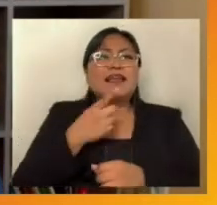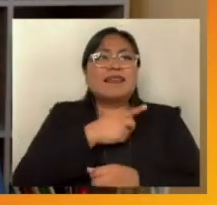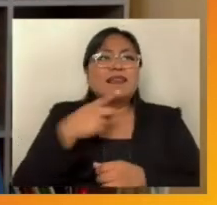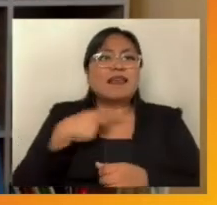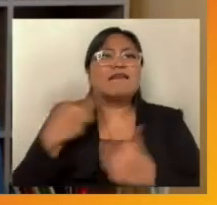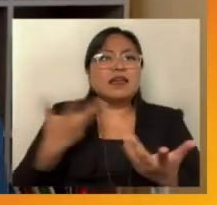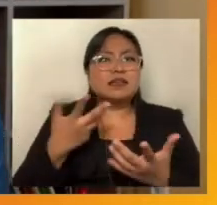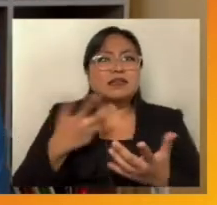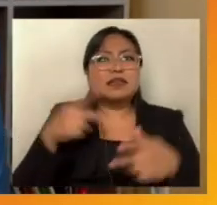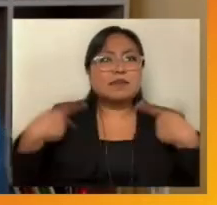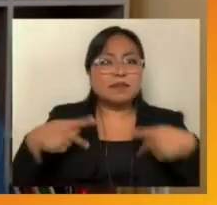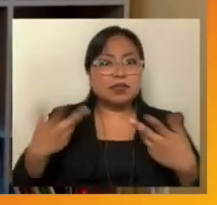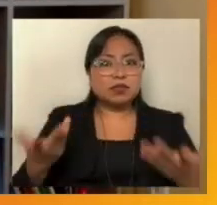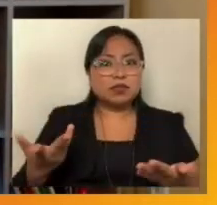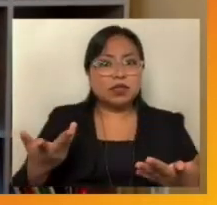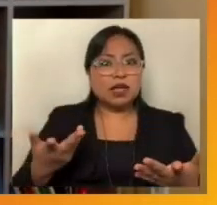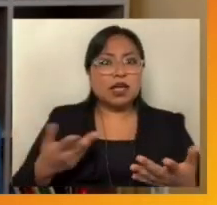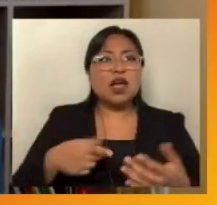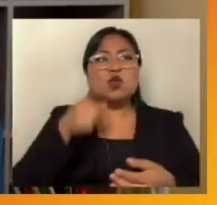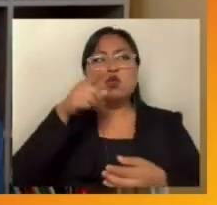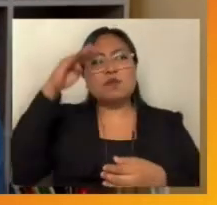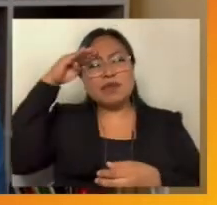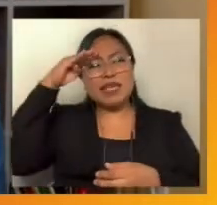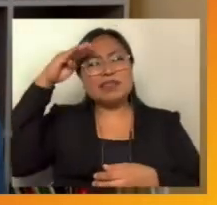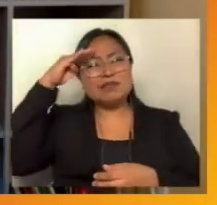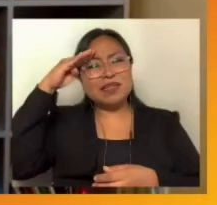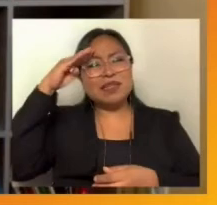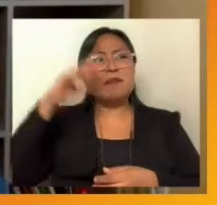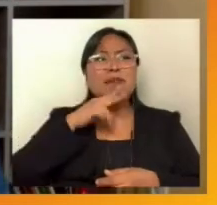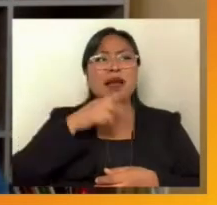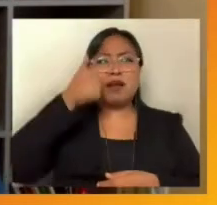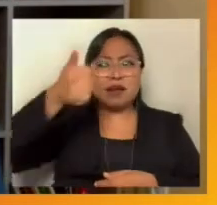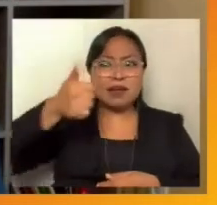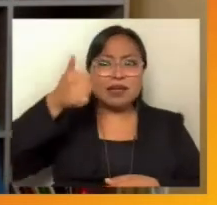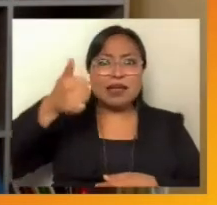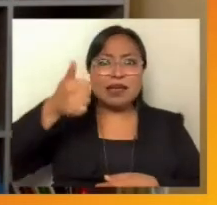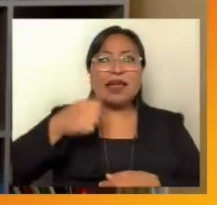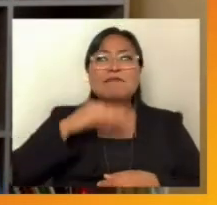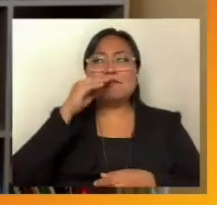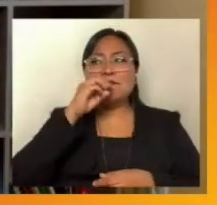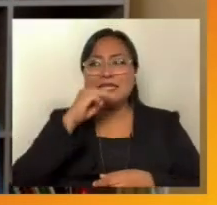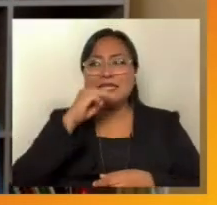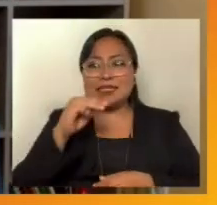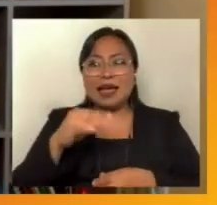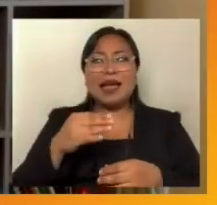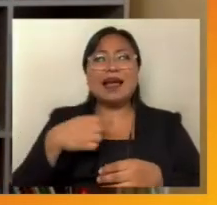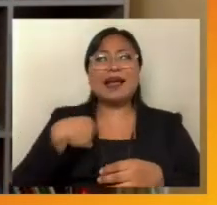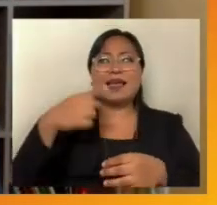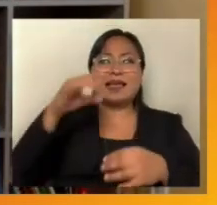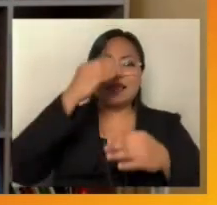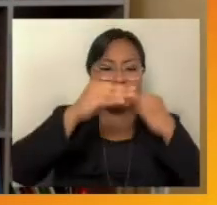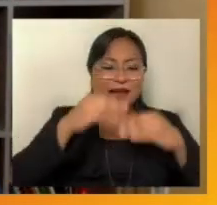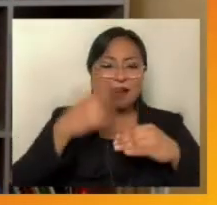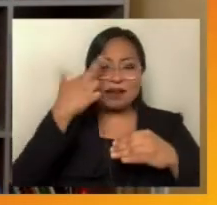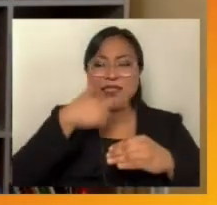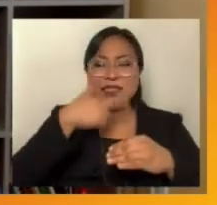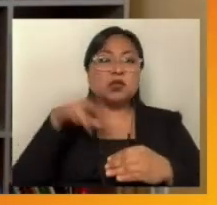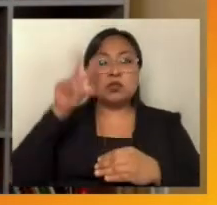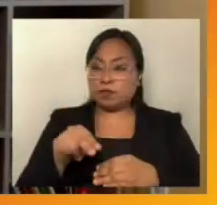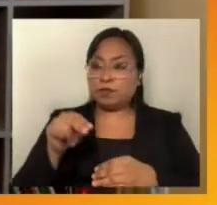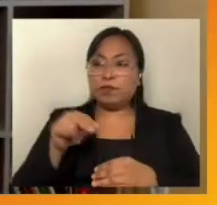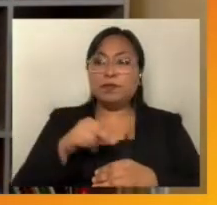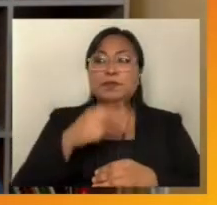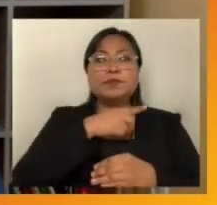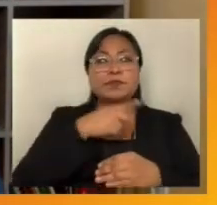persona? Olvídate de los likes y olvídate de los comentarios. Todas las publicaciones tienen que tener